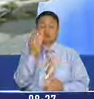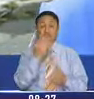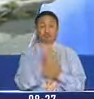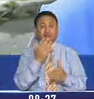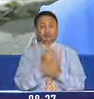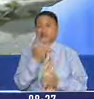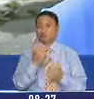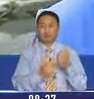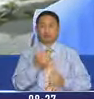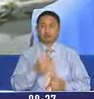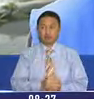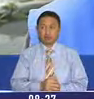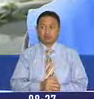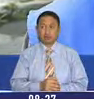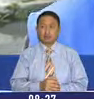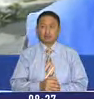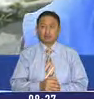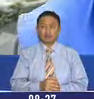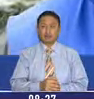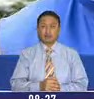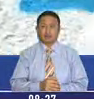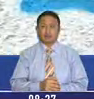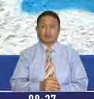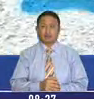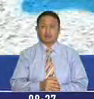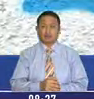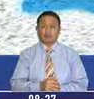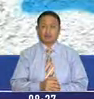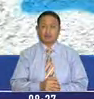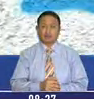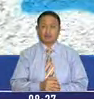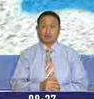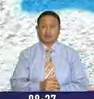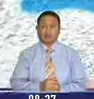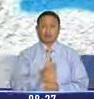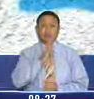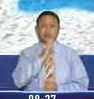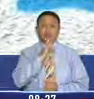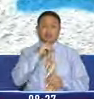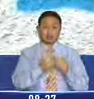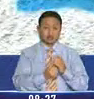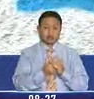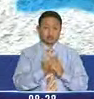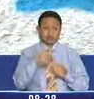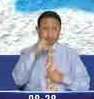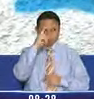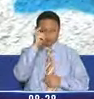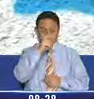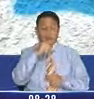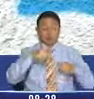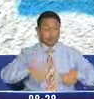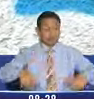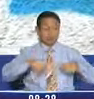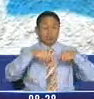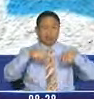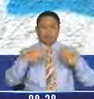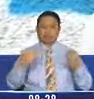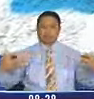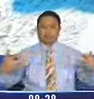pozo porque no desfoga. El colapso de agua, y creo que es un poco complicado porque esta zona por lo general es muy